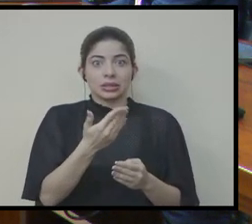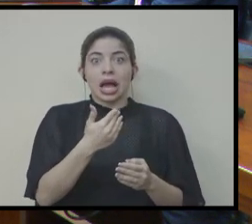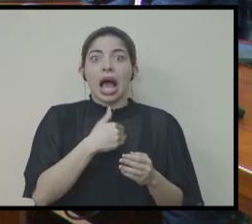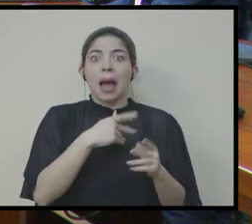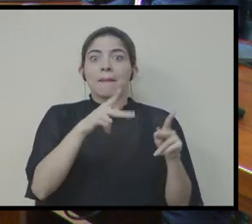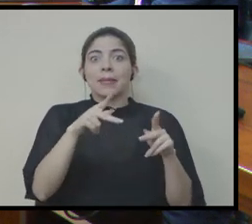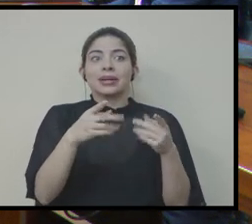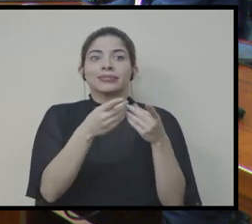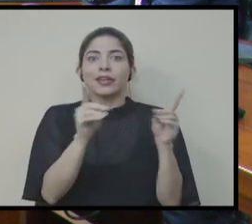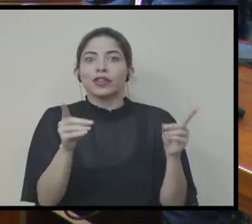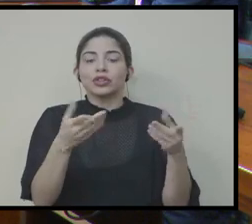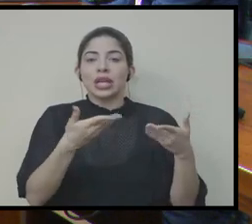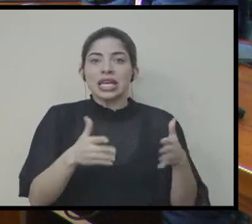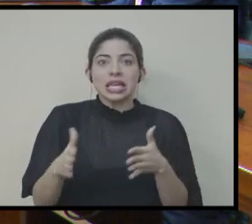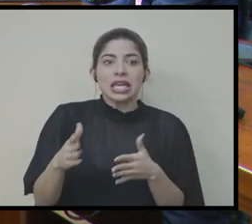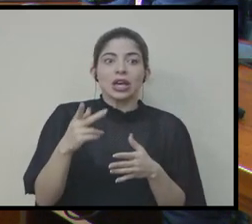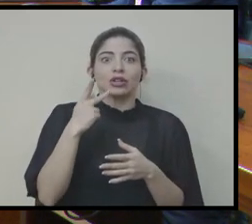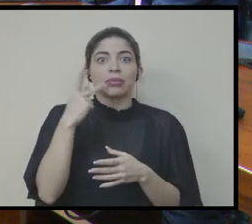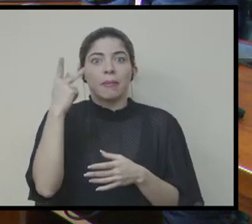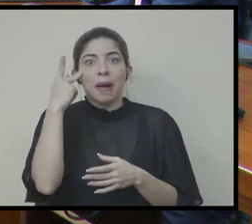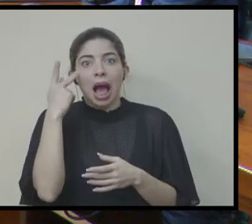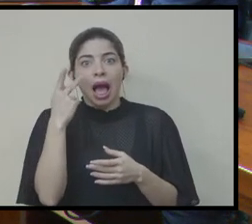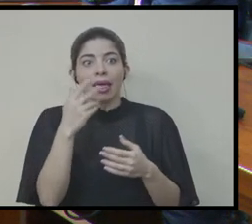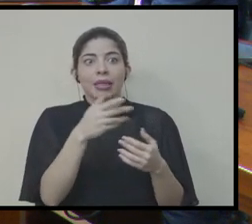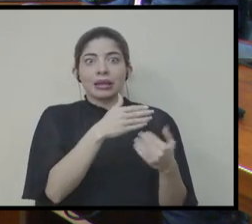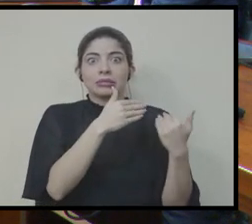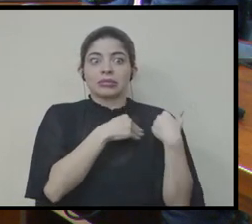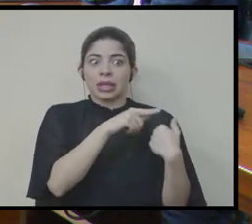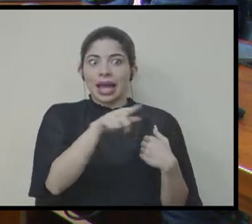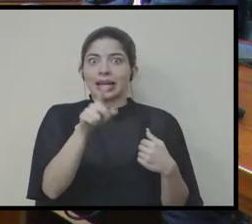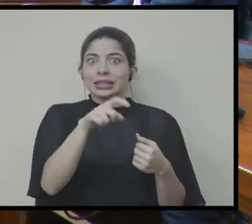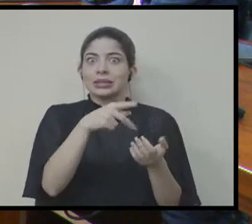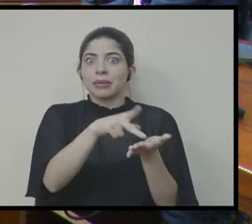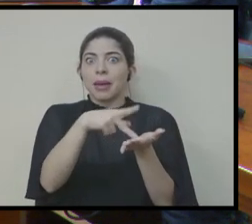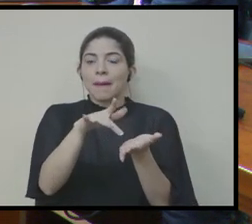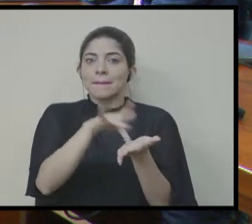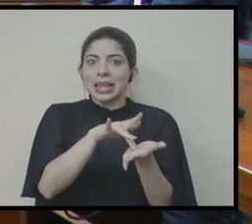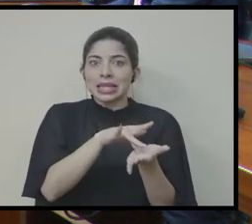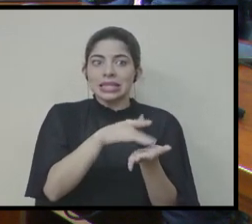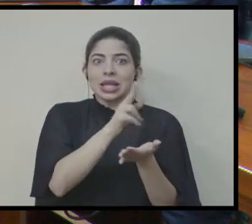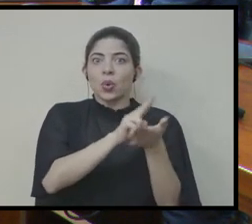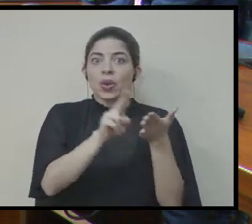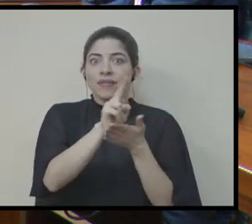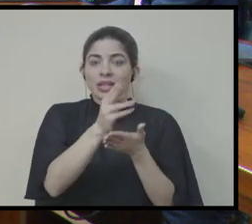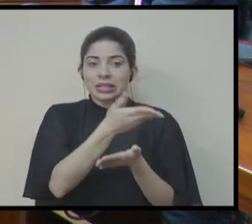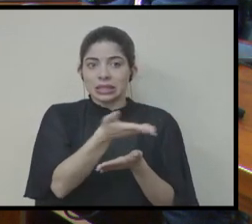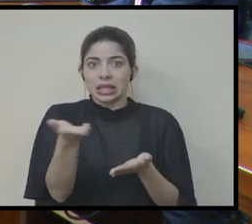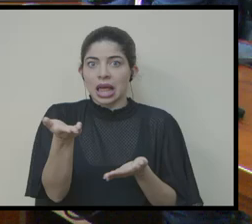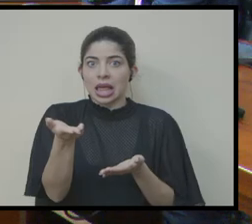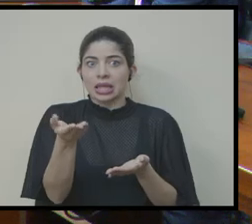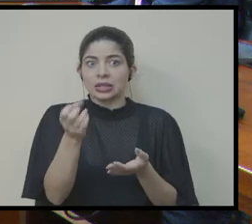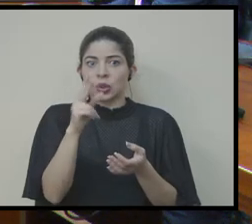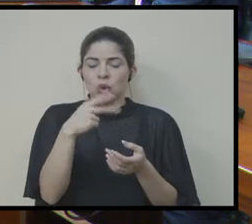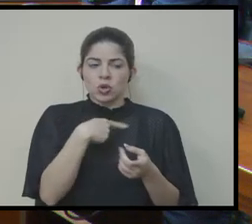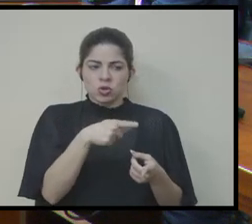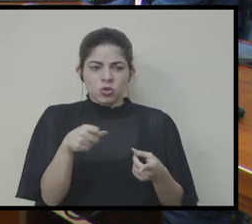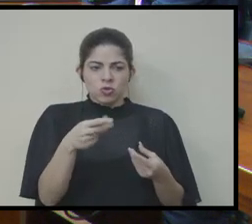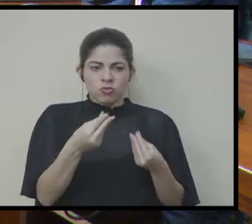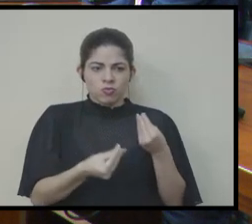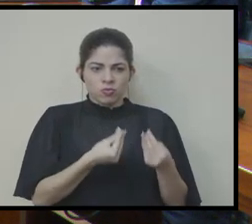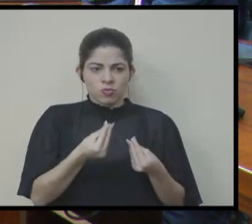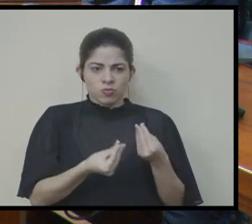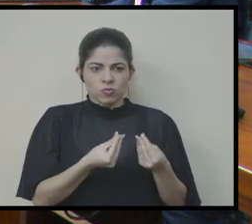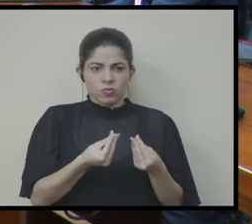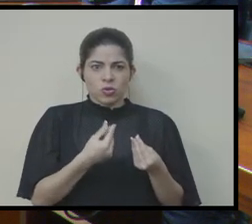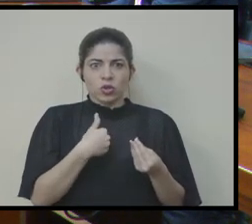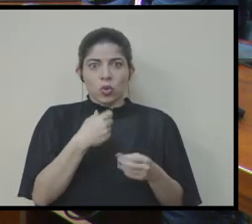personas separadas, con hijos, con padres que están al hombro, y tiene que pagarles medicamentos, las universidades, etc. Ok, y como,